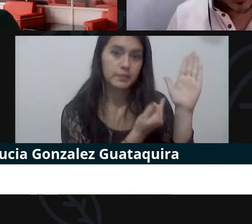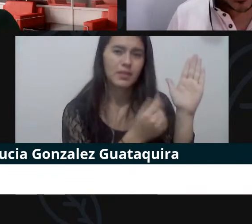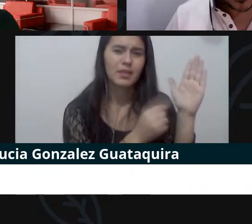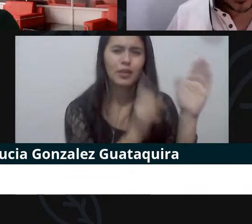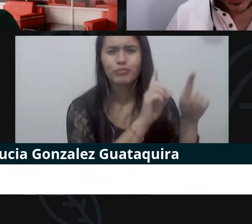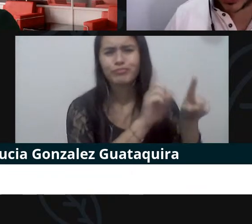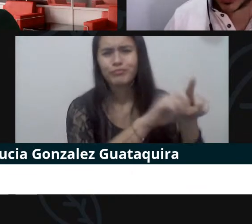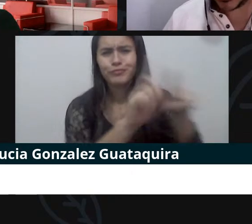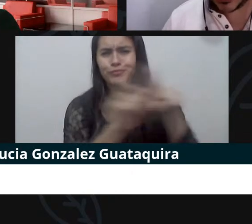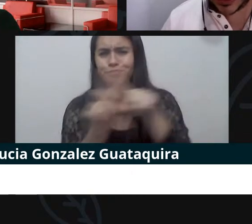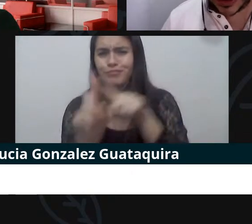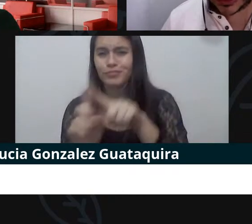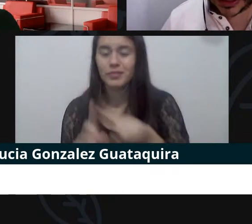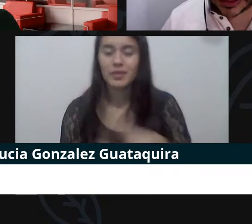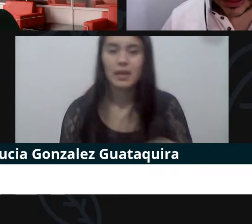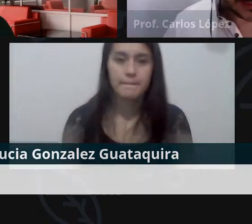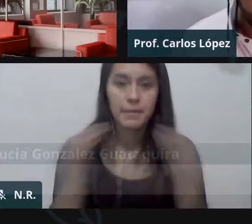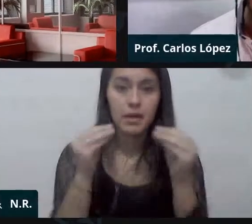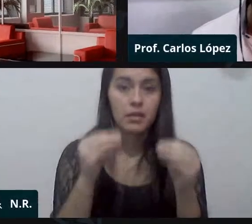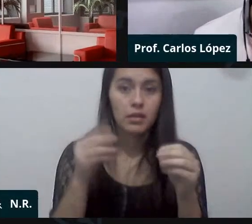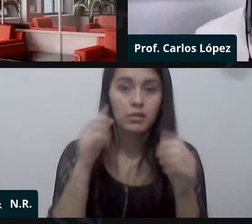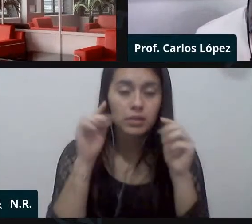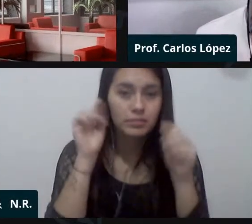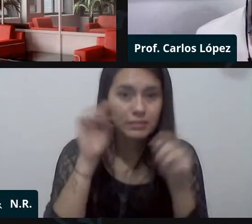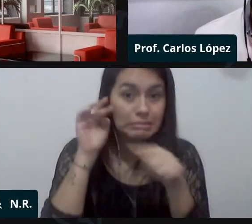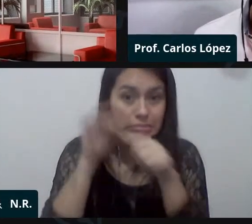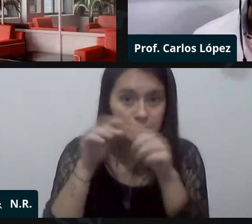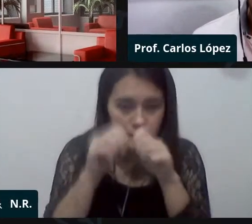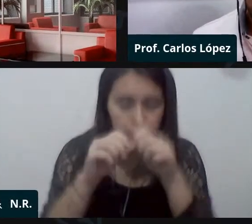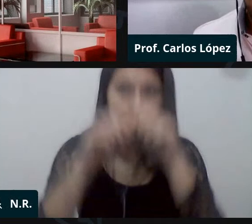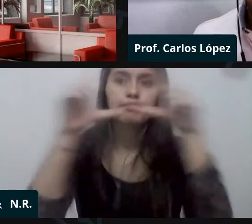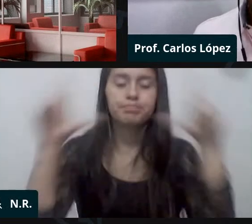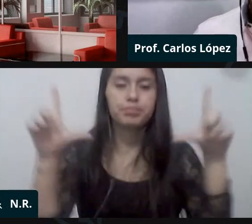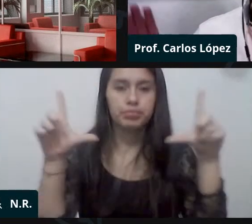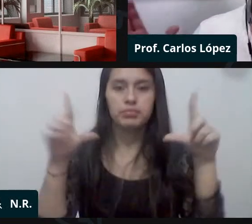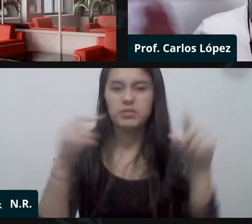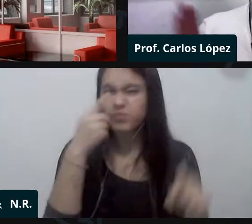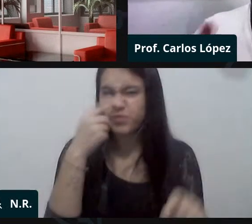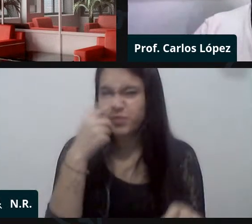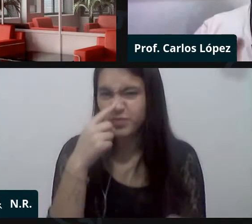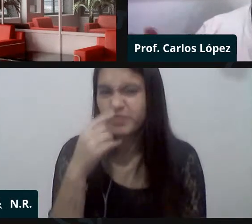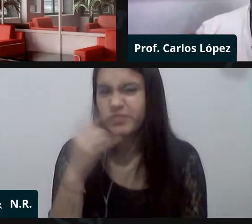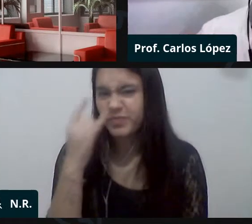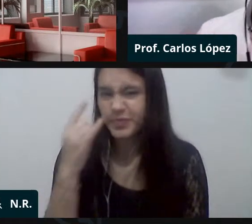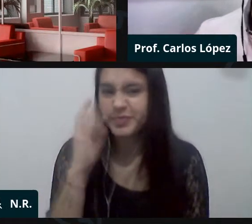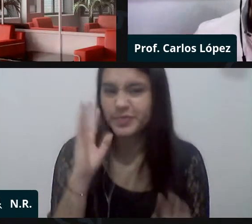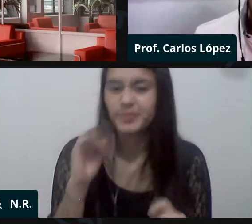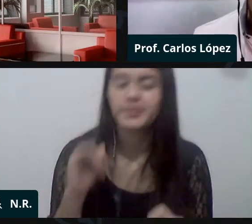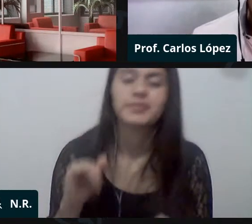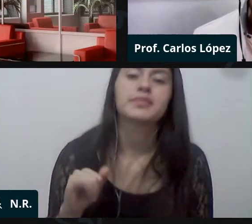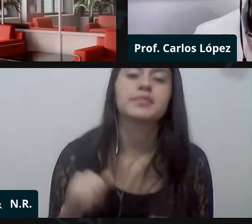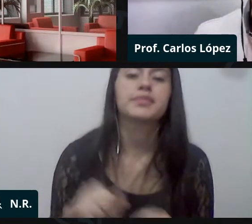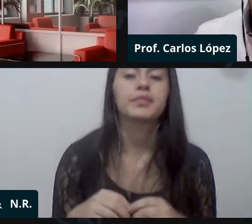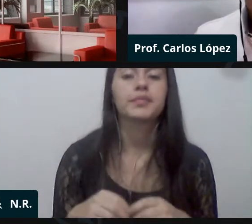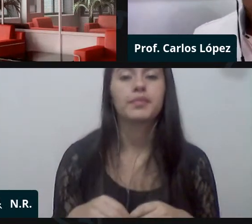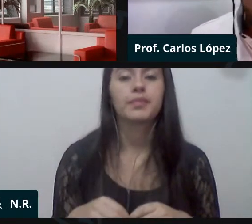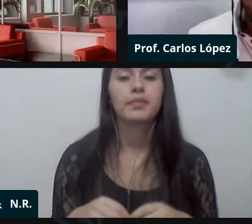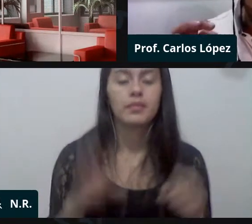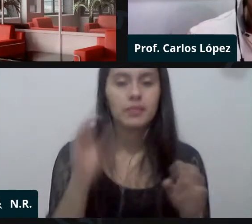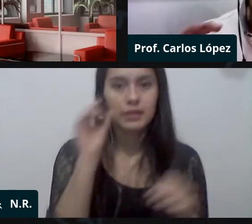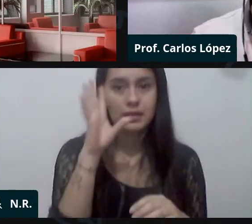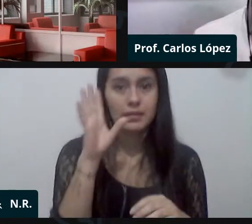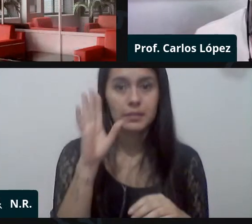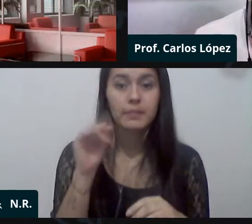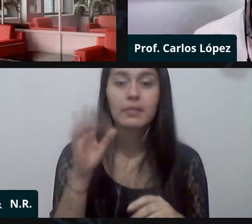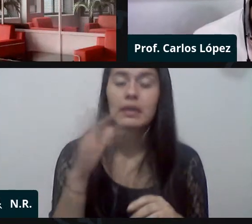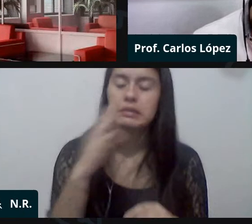links para que a ti, Sandra, muchas gracias a todos los que asistieron esta tarde, con todos los links para que ustedes lo puedan hacer. Si les gustó, miren, les